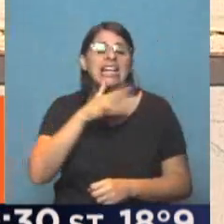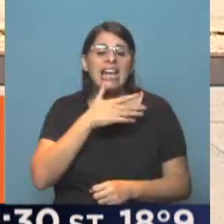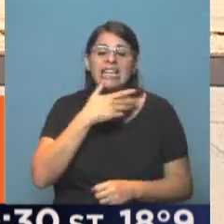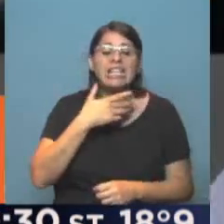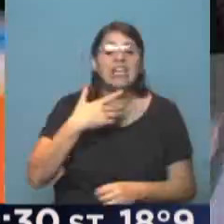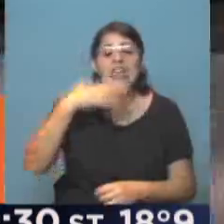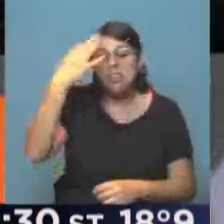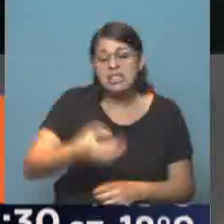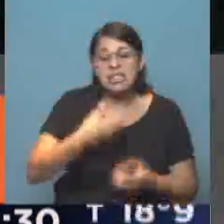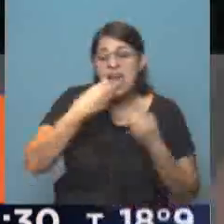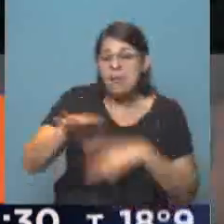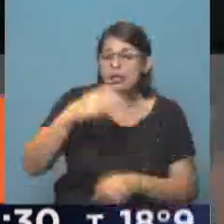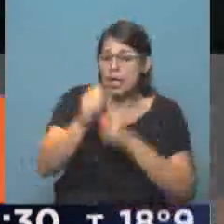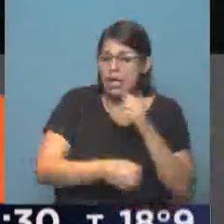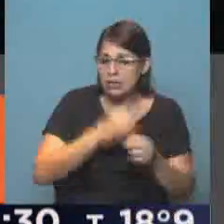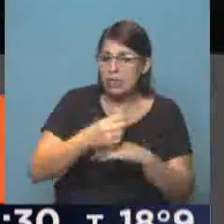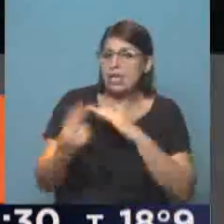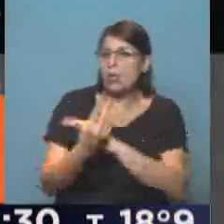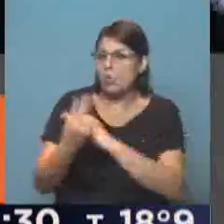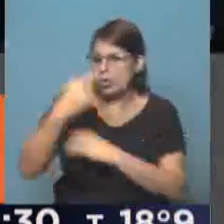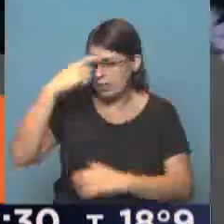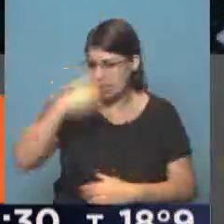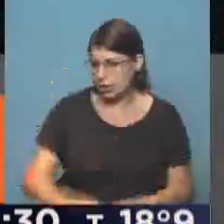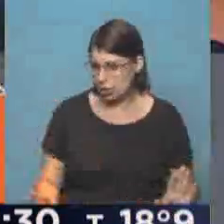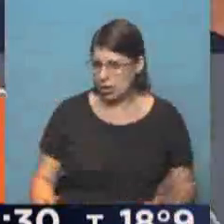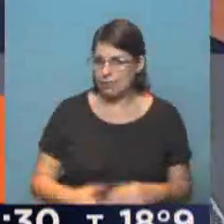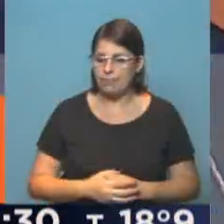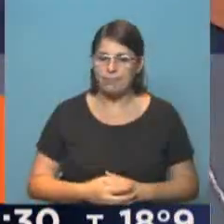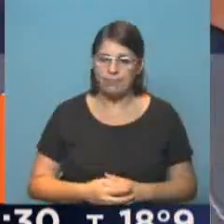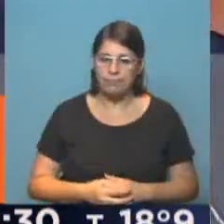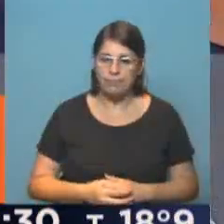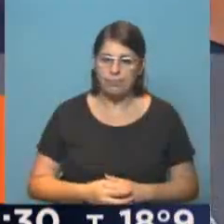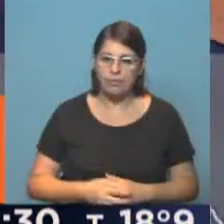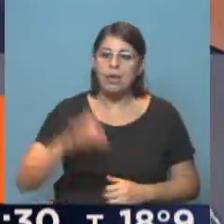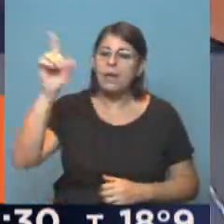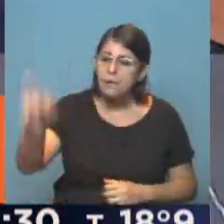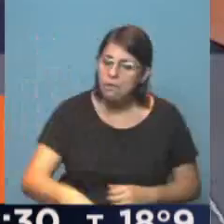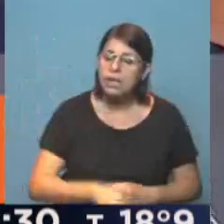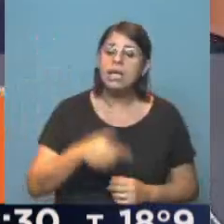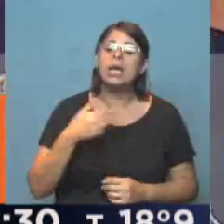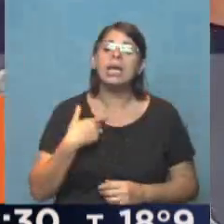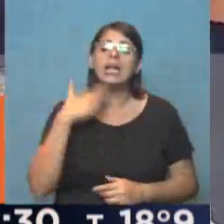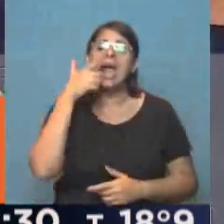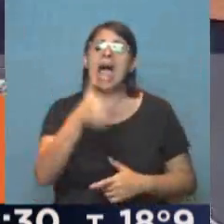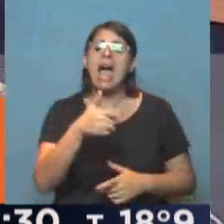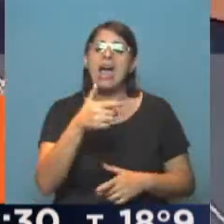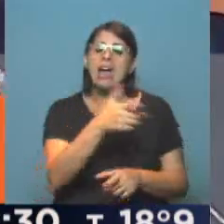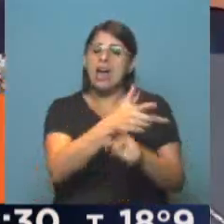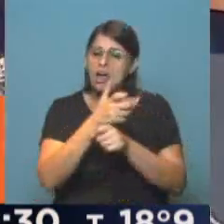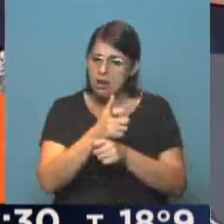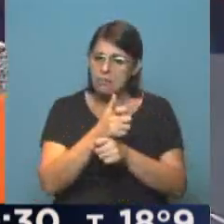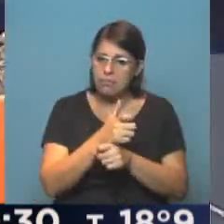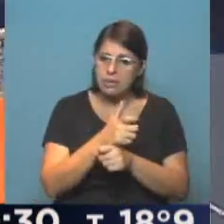abandonar la planta para preservar su integridad física. Han venido acá con armas largas,